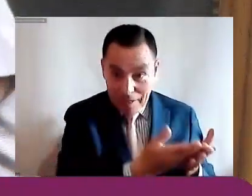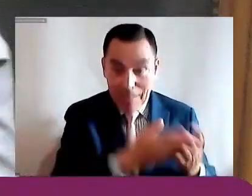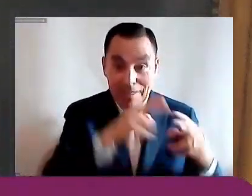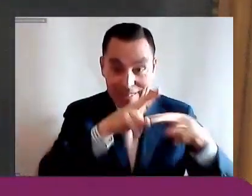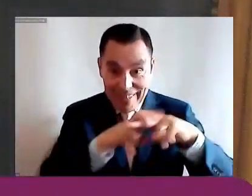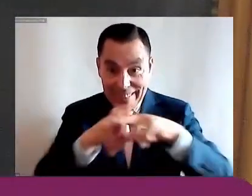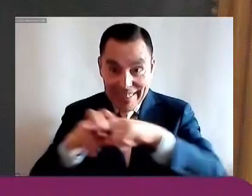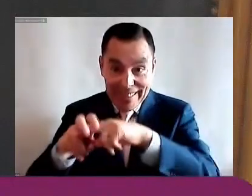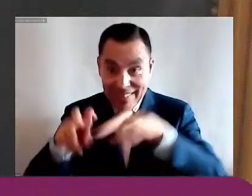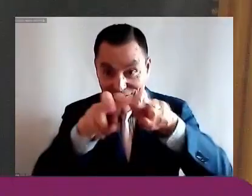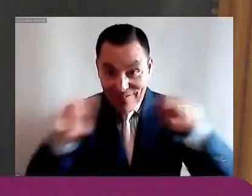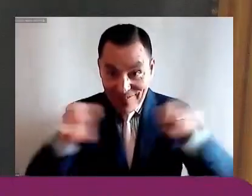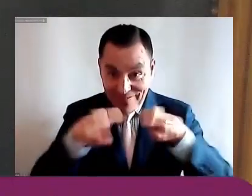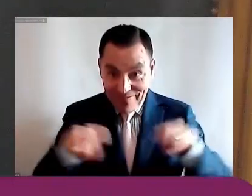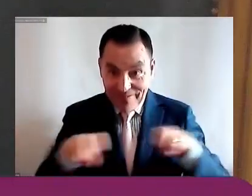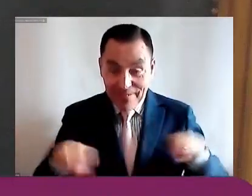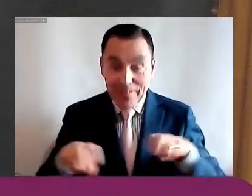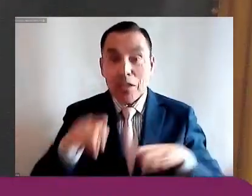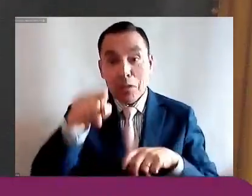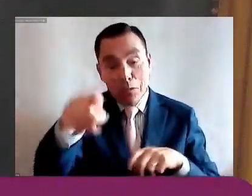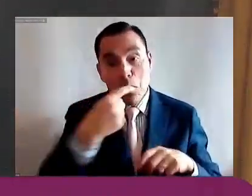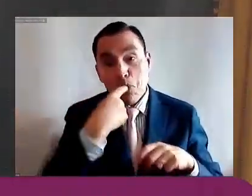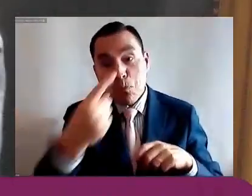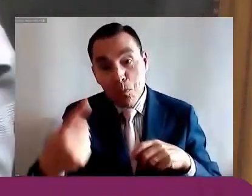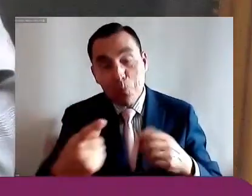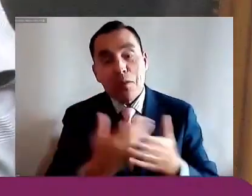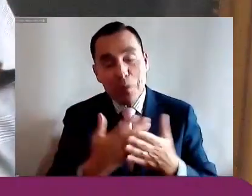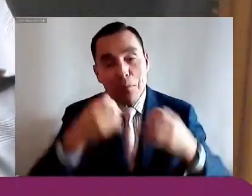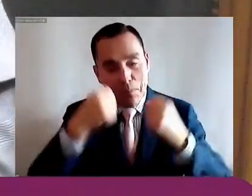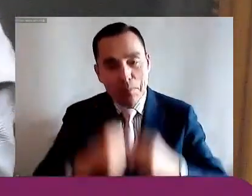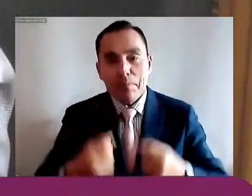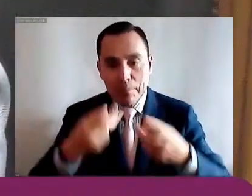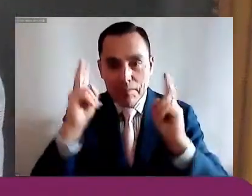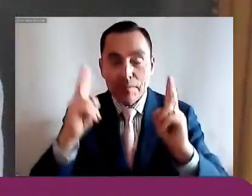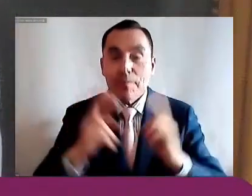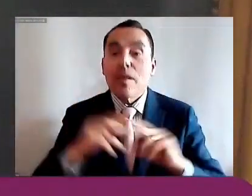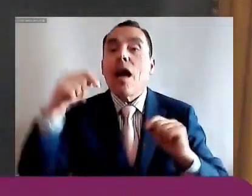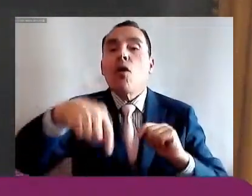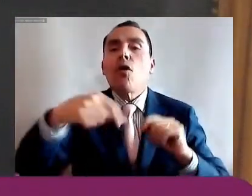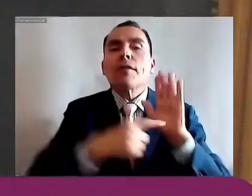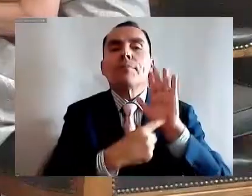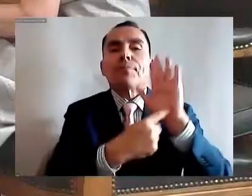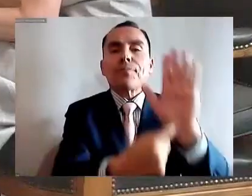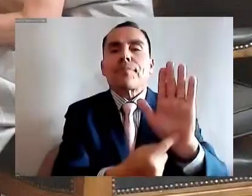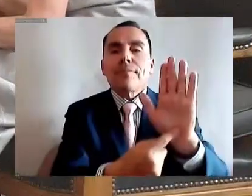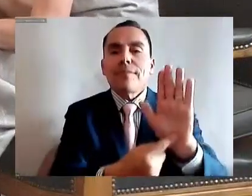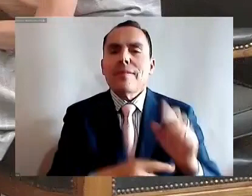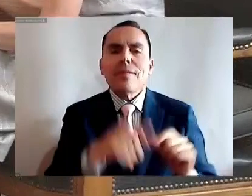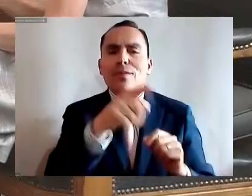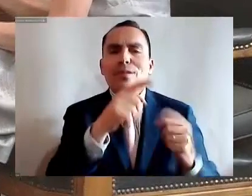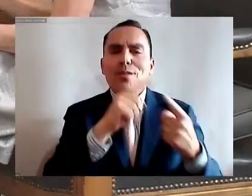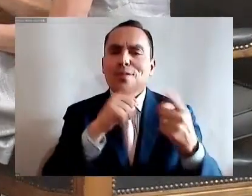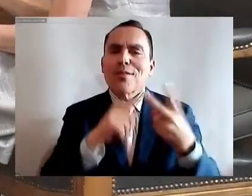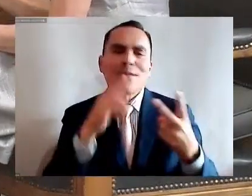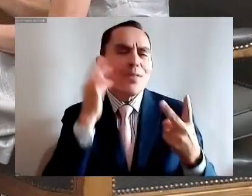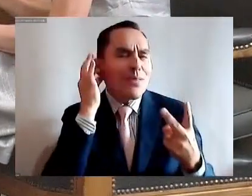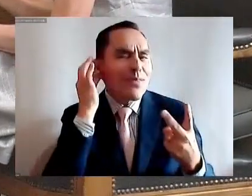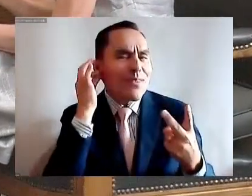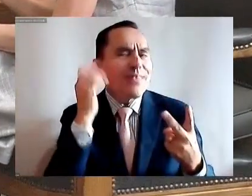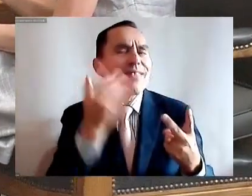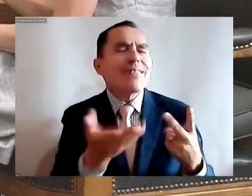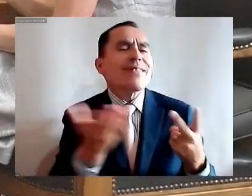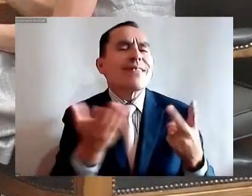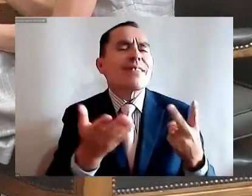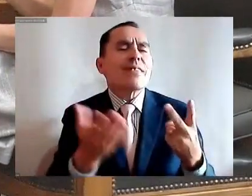manera que estimen más apropiada. Yo les voy a presentar entonces a las panelistas de nuestra primera